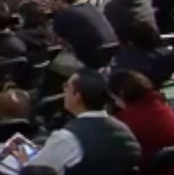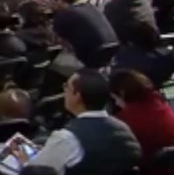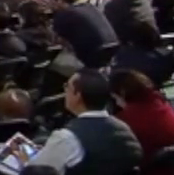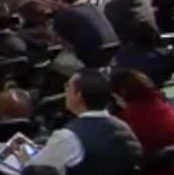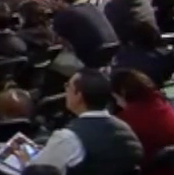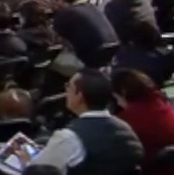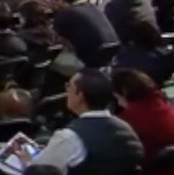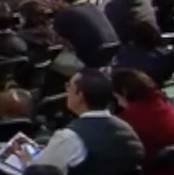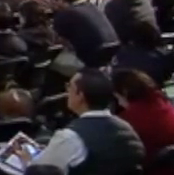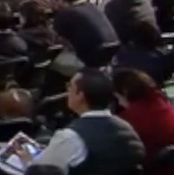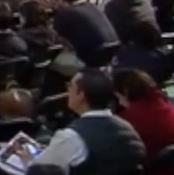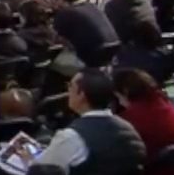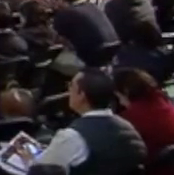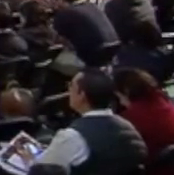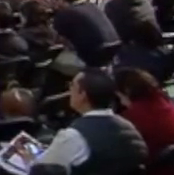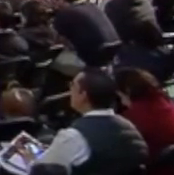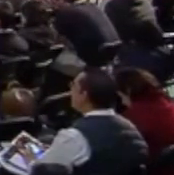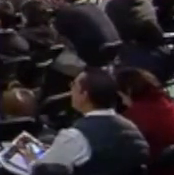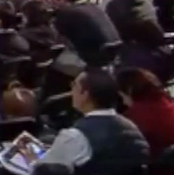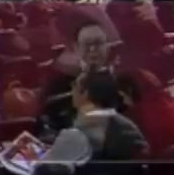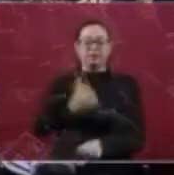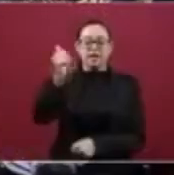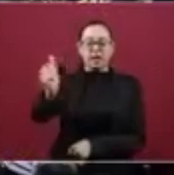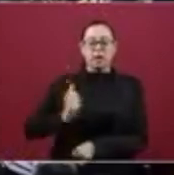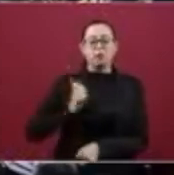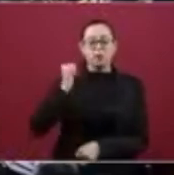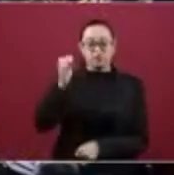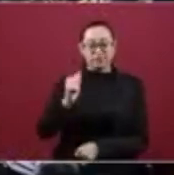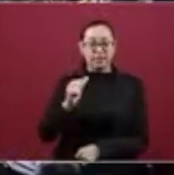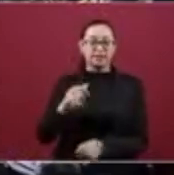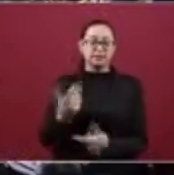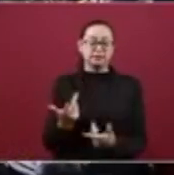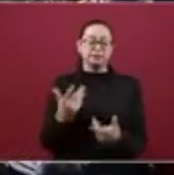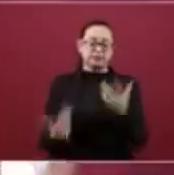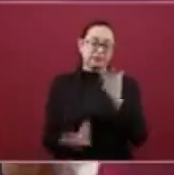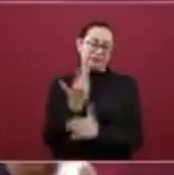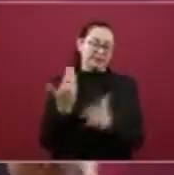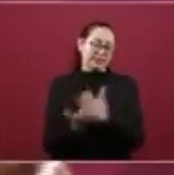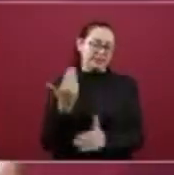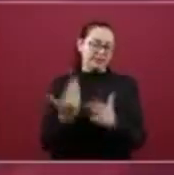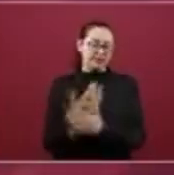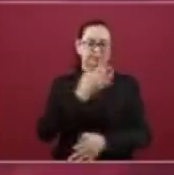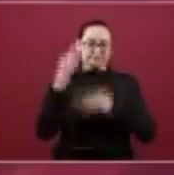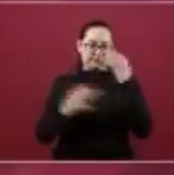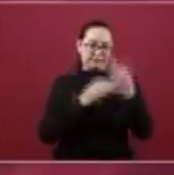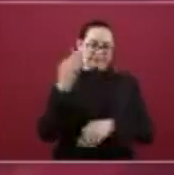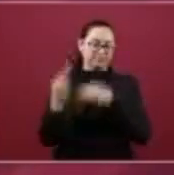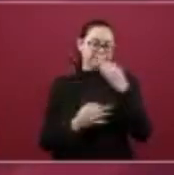queríamos aprovechar la conferencia de la mañana para